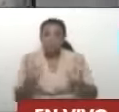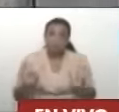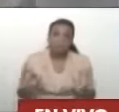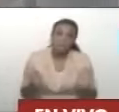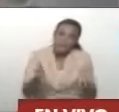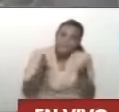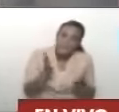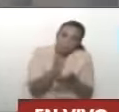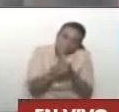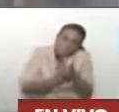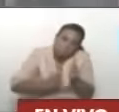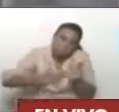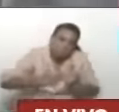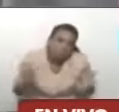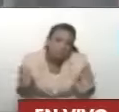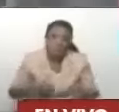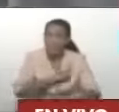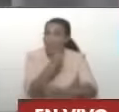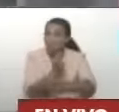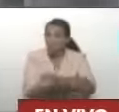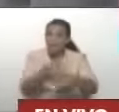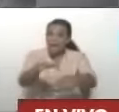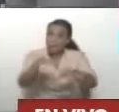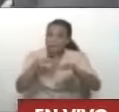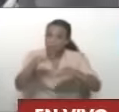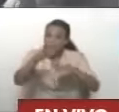¿Verdad? Tenemos una fuercecita, digo yo.